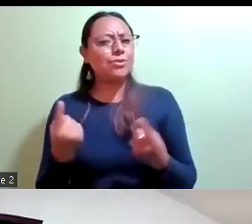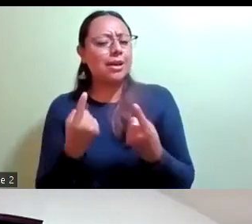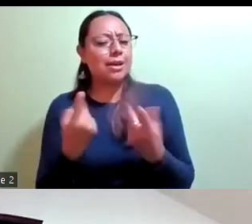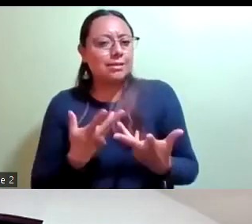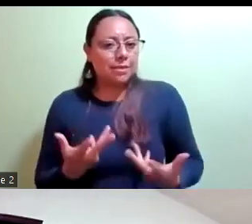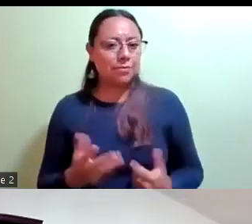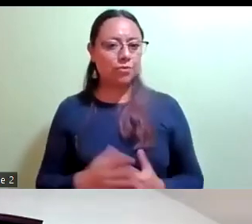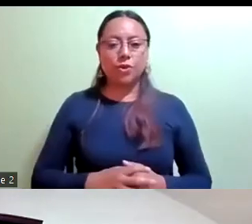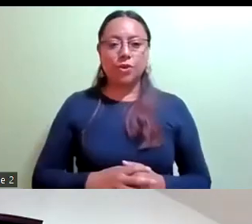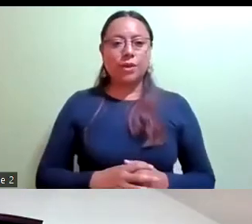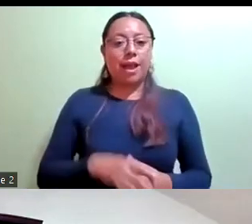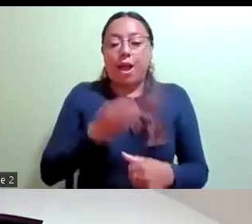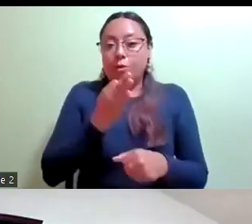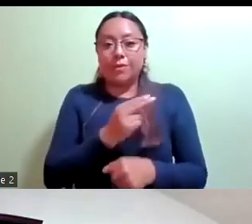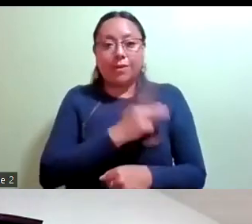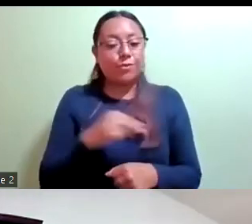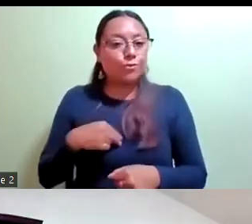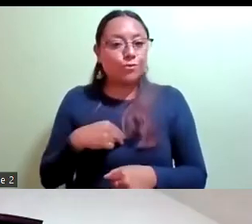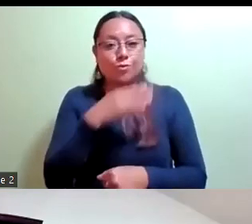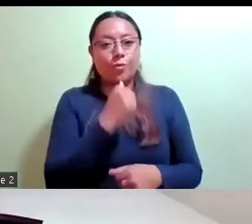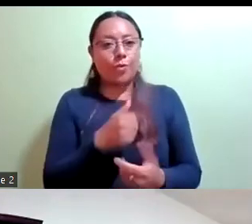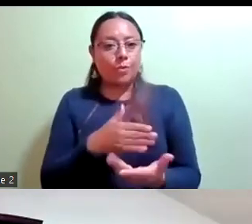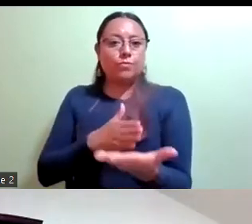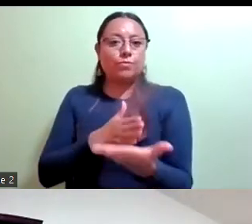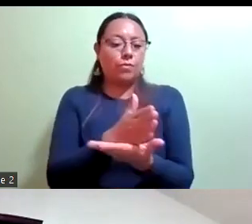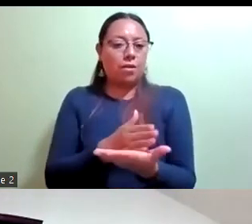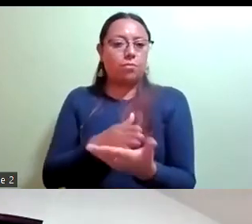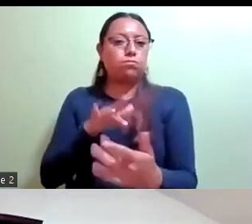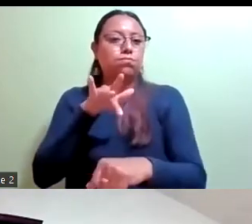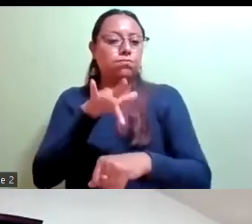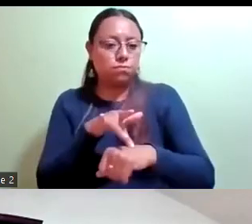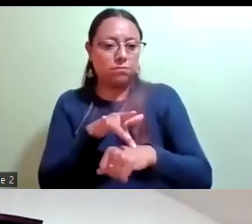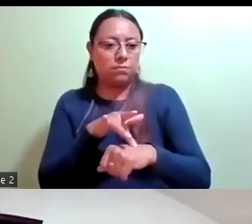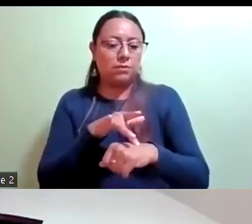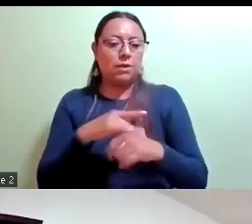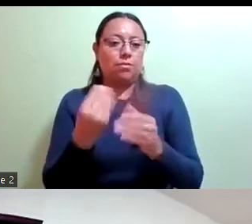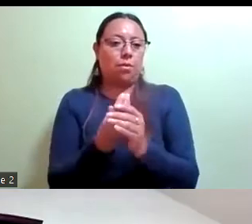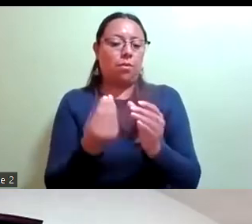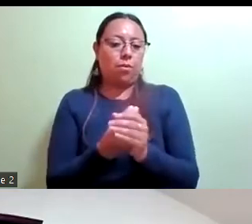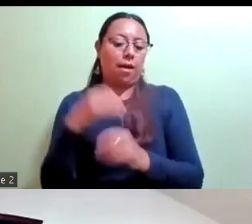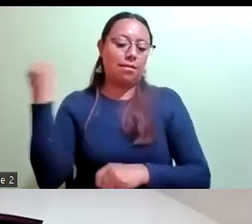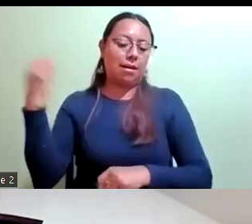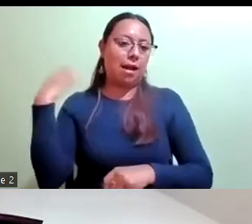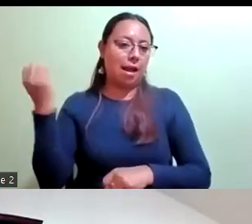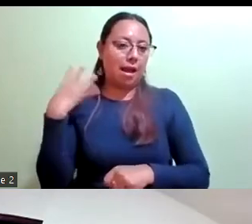no tenemos acceso a las llaves de la información de la Asamblea Legislativa.